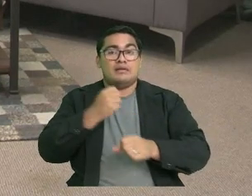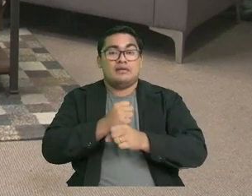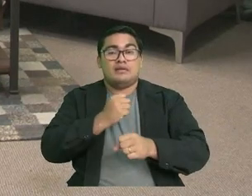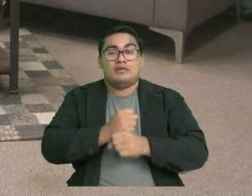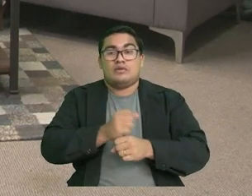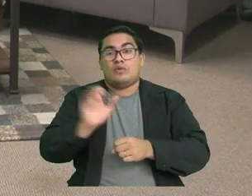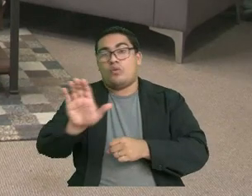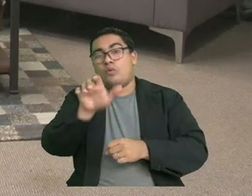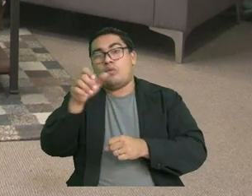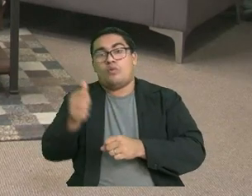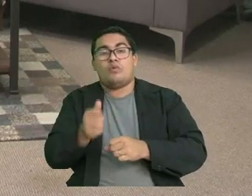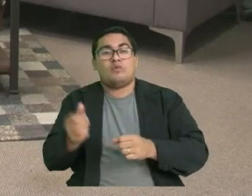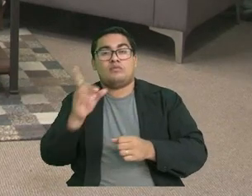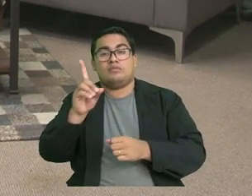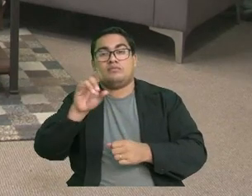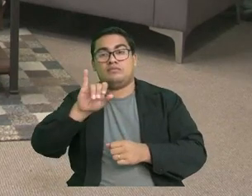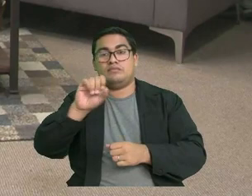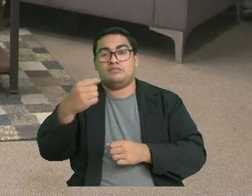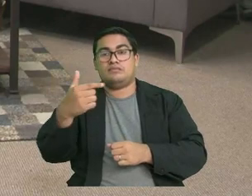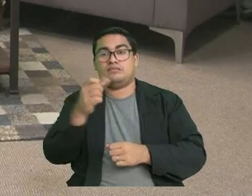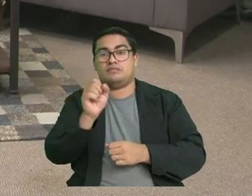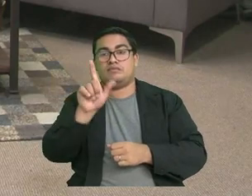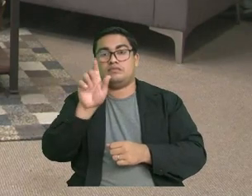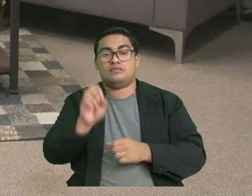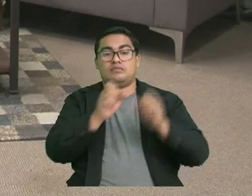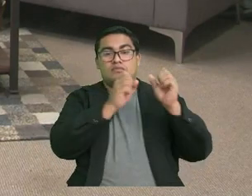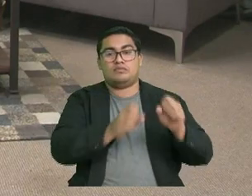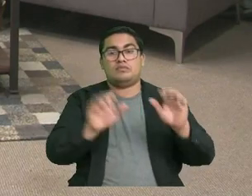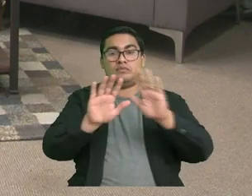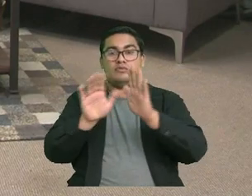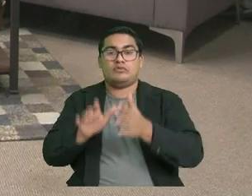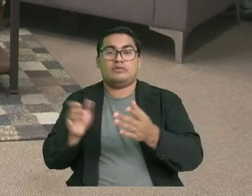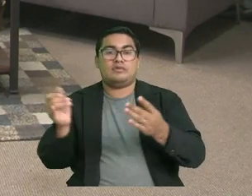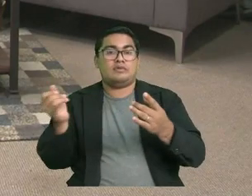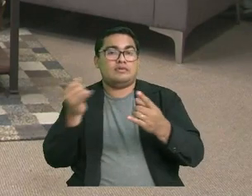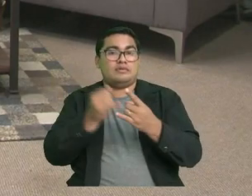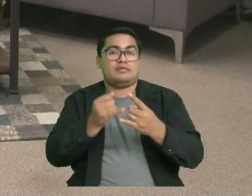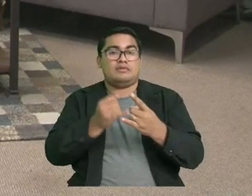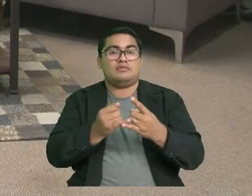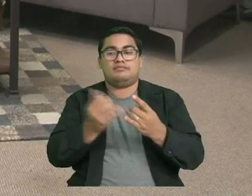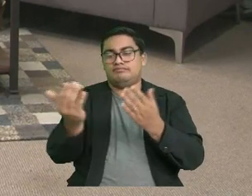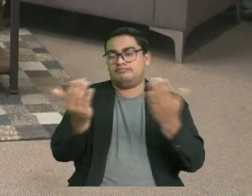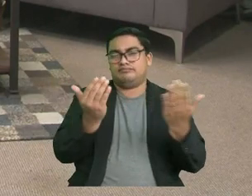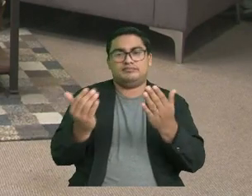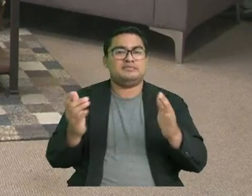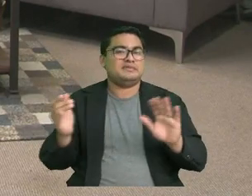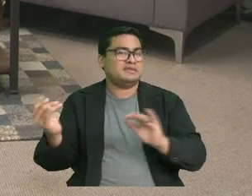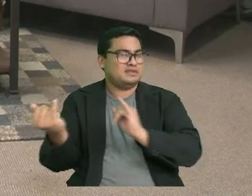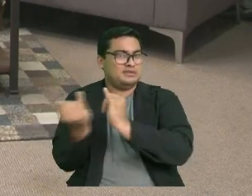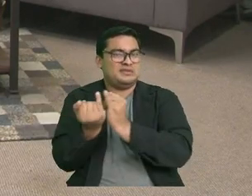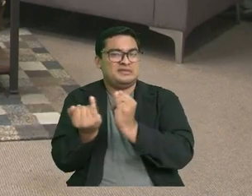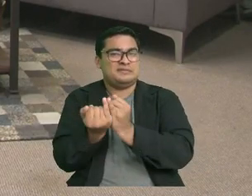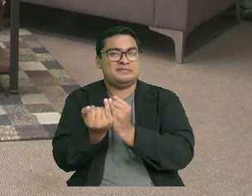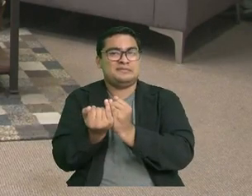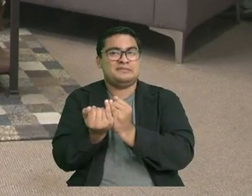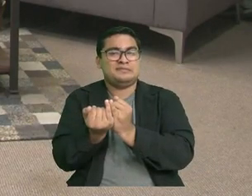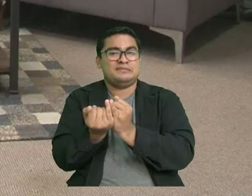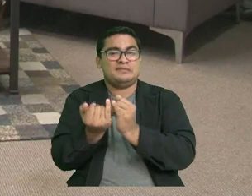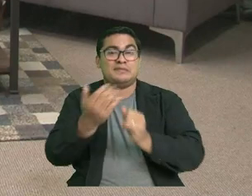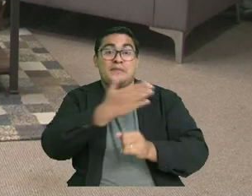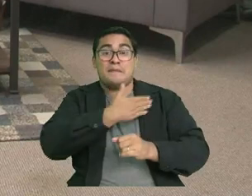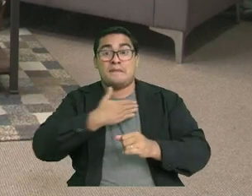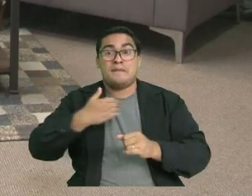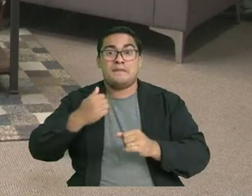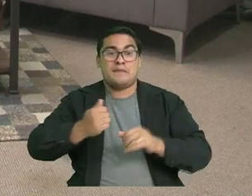otro digesto de equidad de género, porque nos íbamos a encontrar con una repetición que íbamos a ubicar de acuerdo a